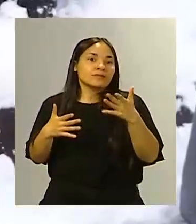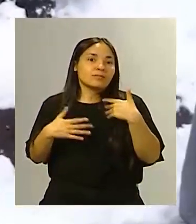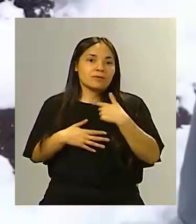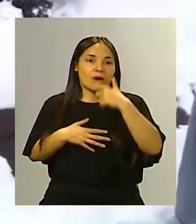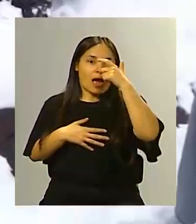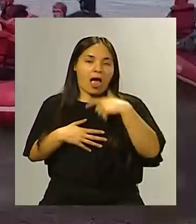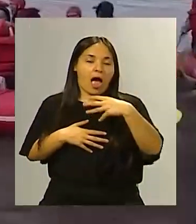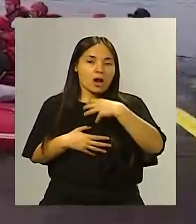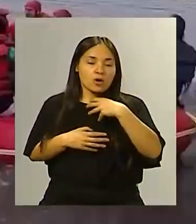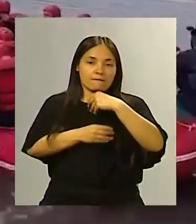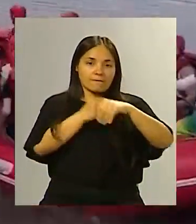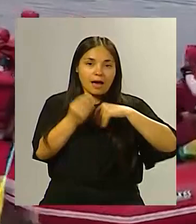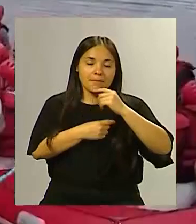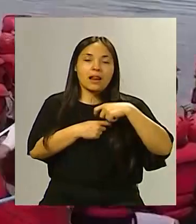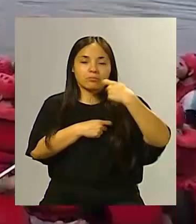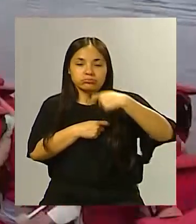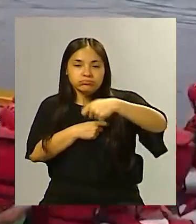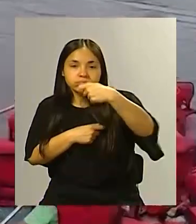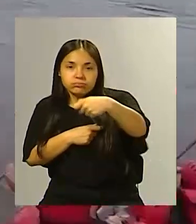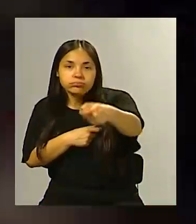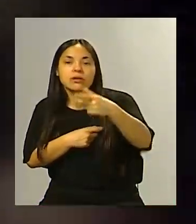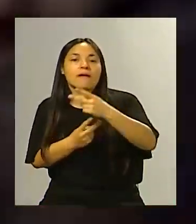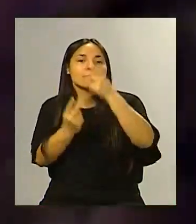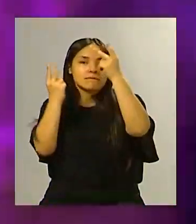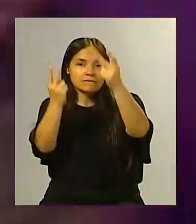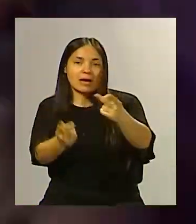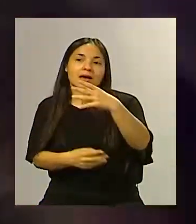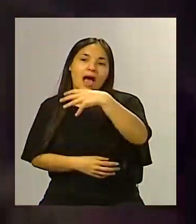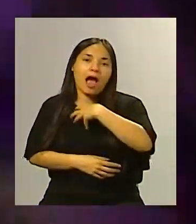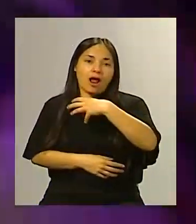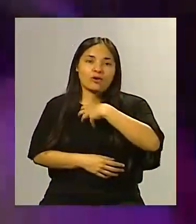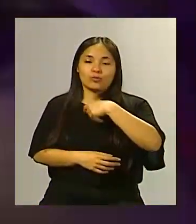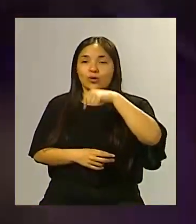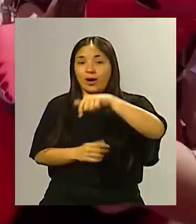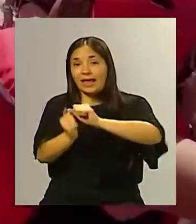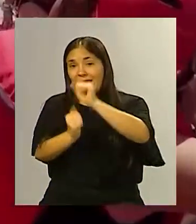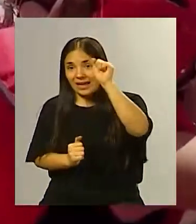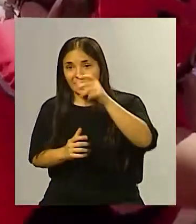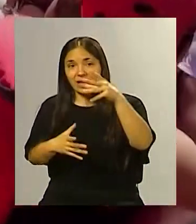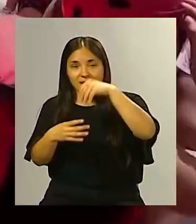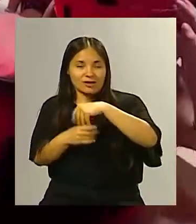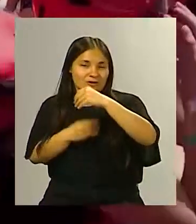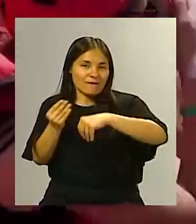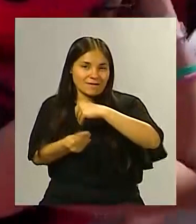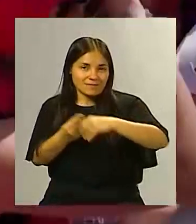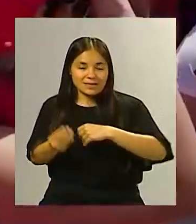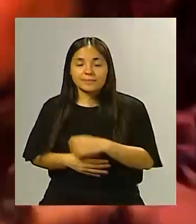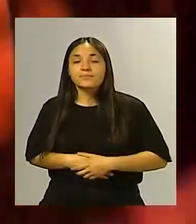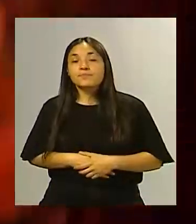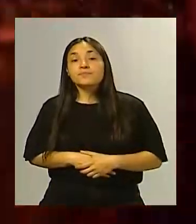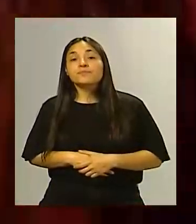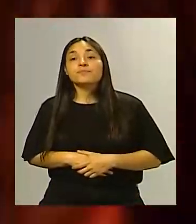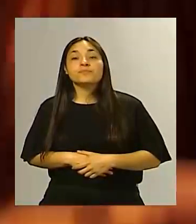un chico y una familia pueda pagar un viaje o no de alguno de los chicos que egresan justamente en ese núcleo familiar. Bueno, pensando un poco